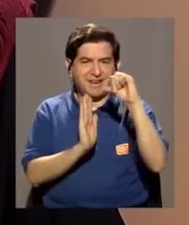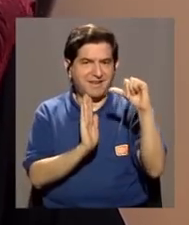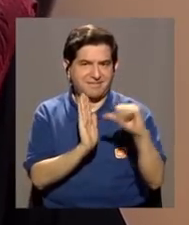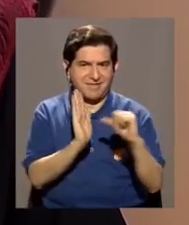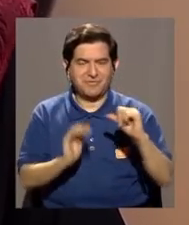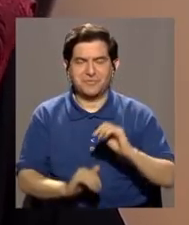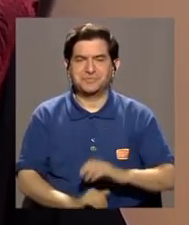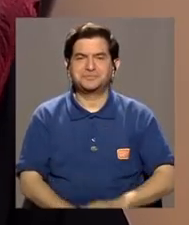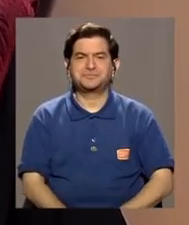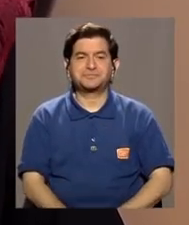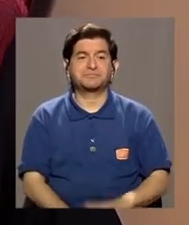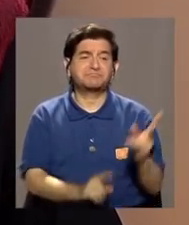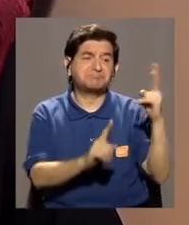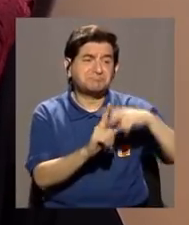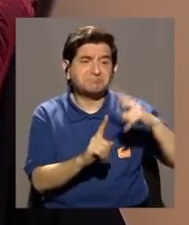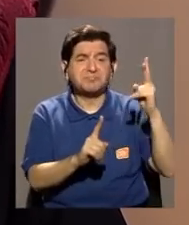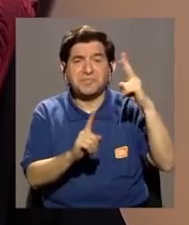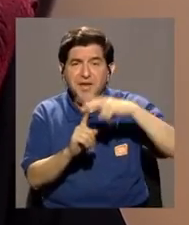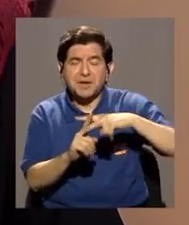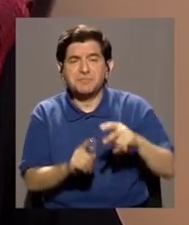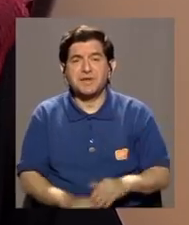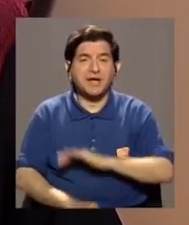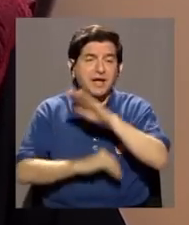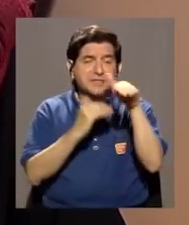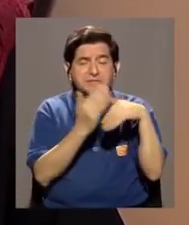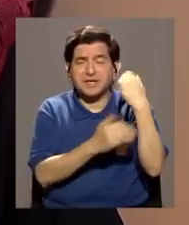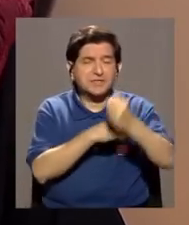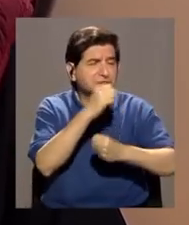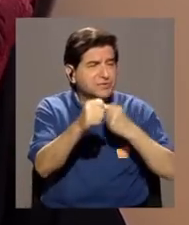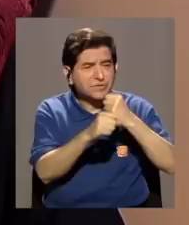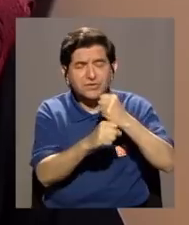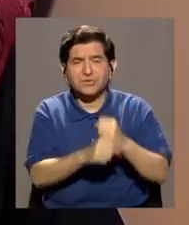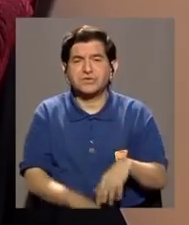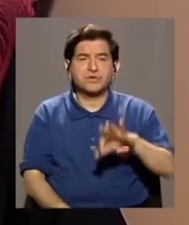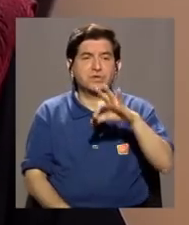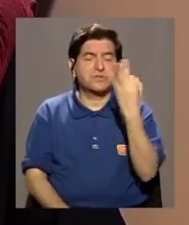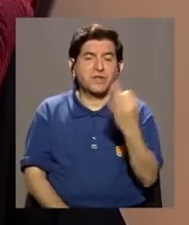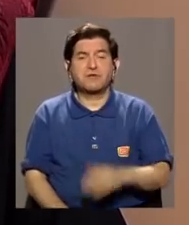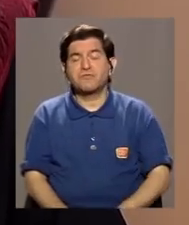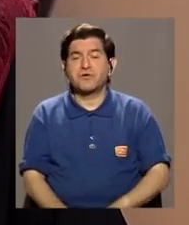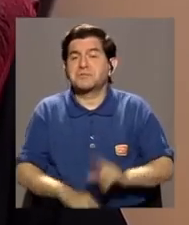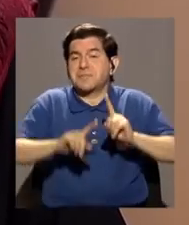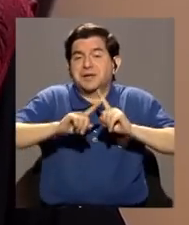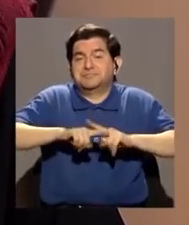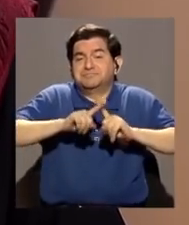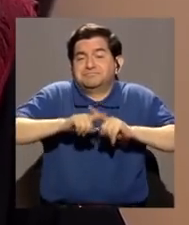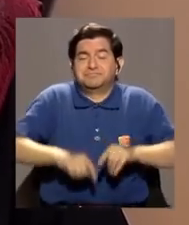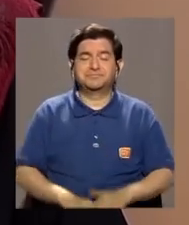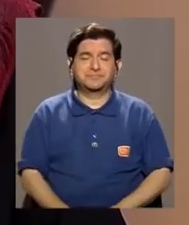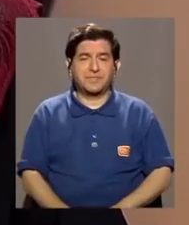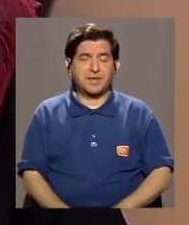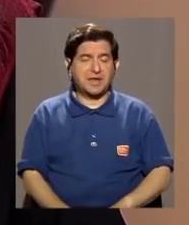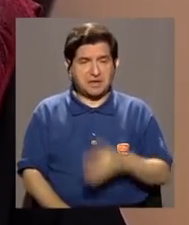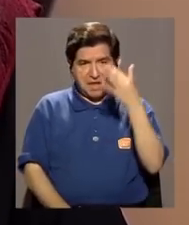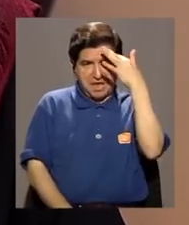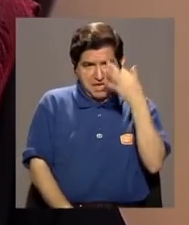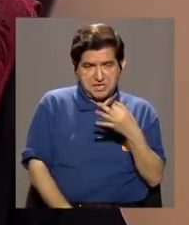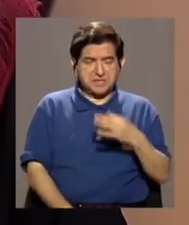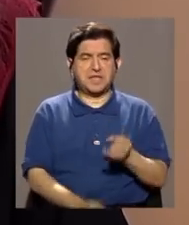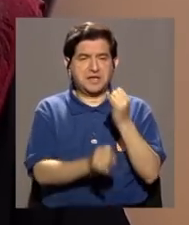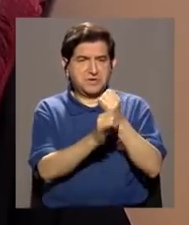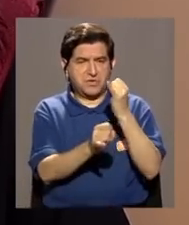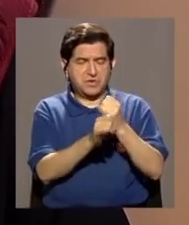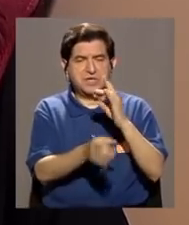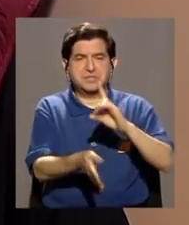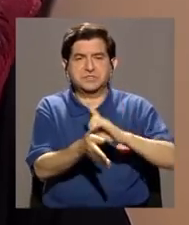artículo entonces se ha aplicado durante todos estos años de manera discrecional que según la institución médica